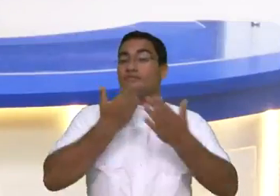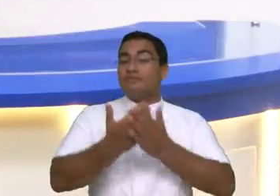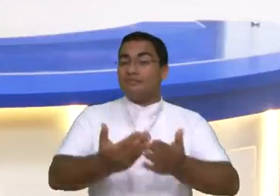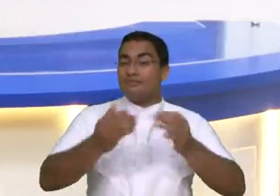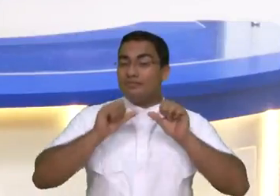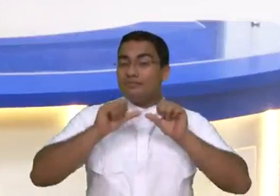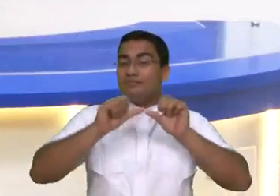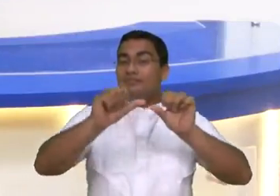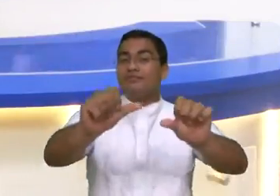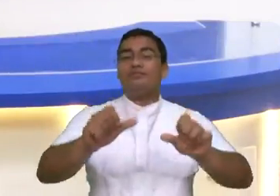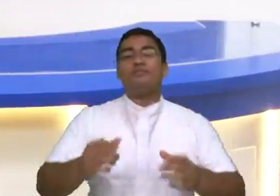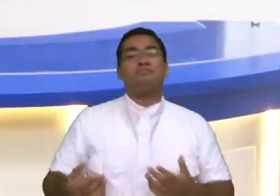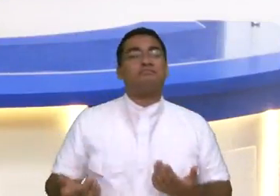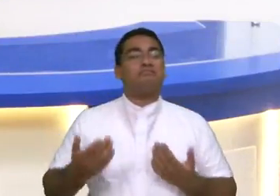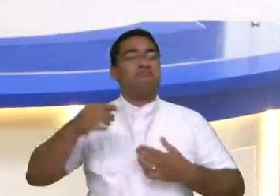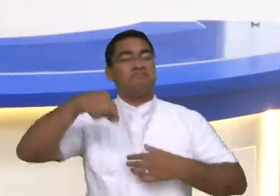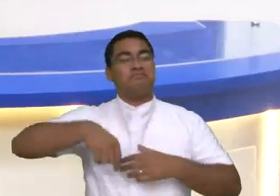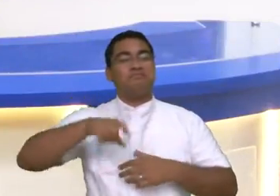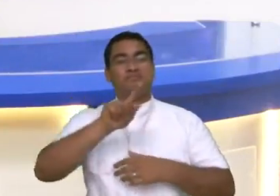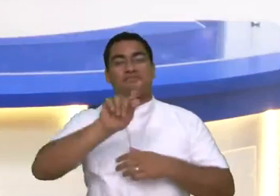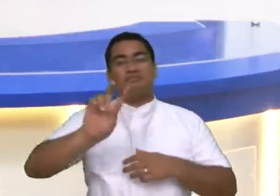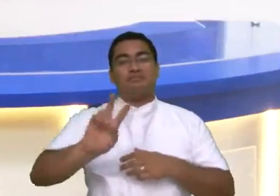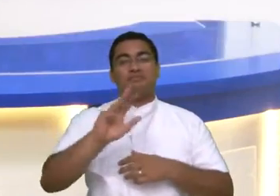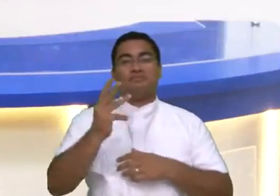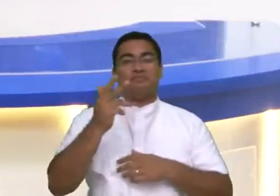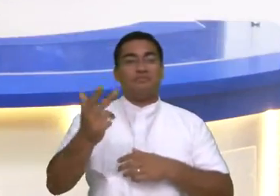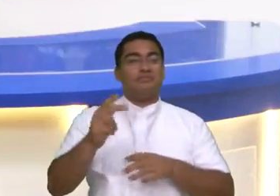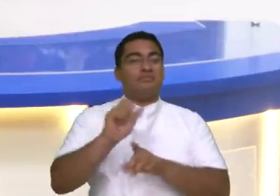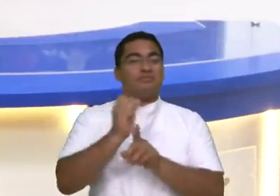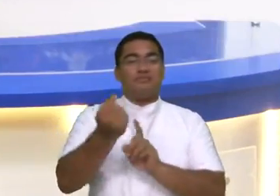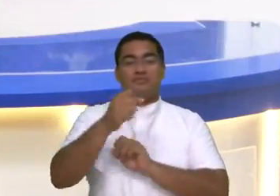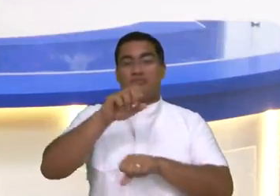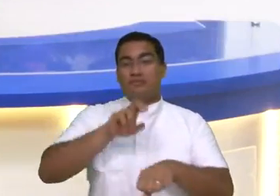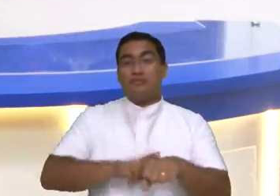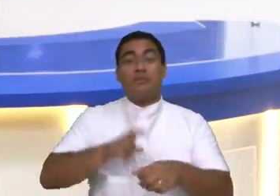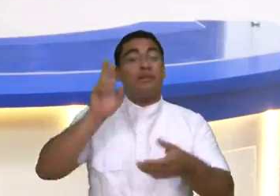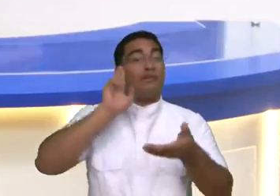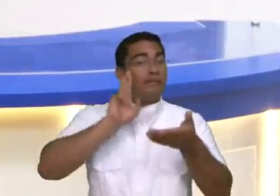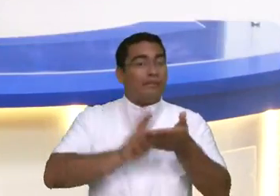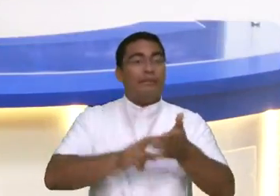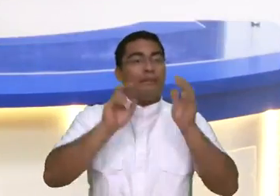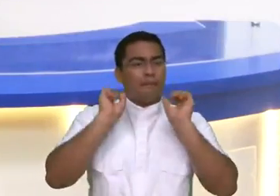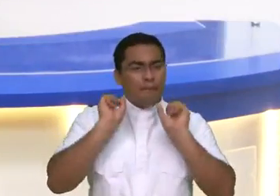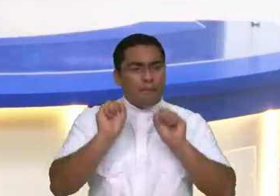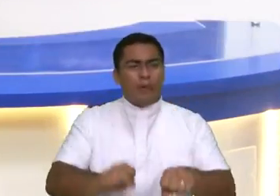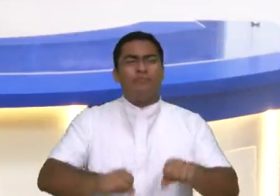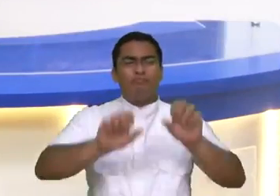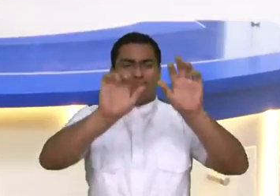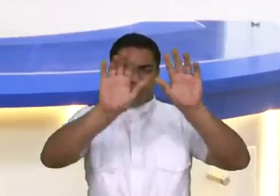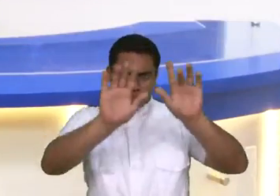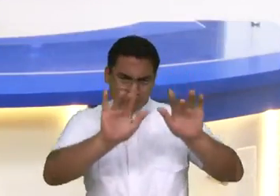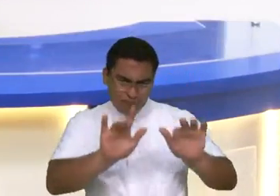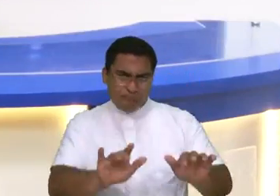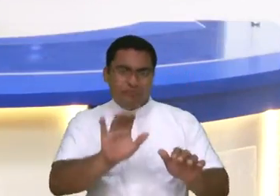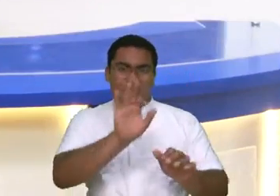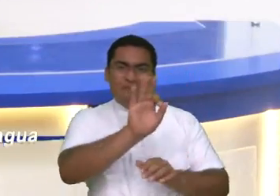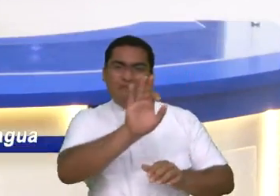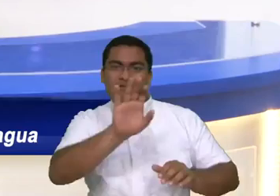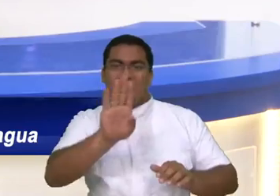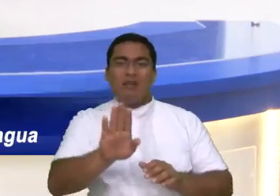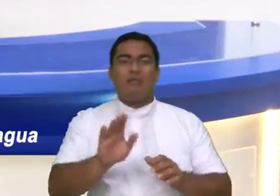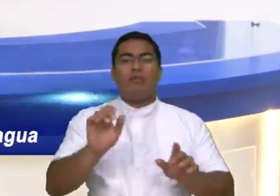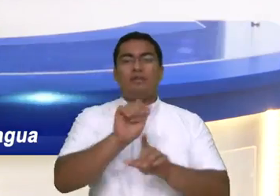Gracias por continuar con nosotros aquí en Canal 98, tu canal parlamentario. Les recordamos que nos puede encontrar en las redes sociales como Canal